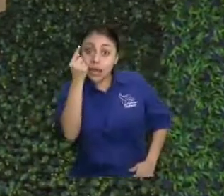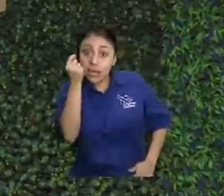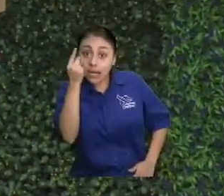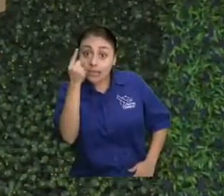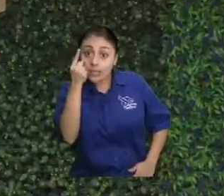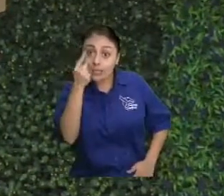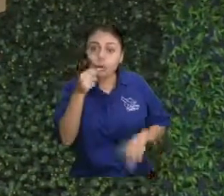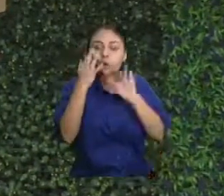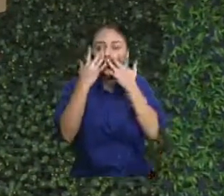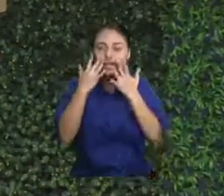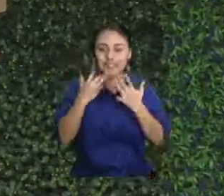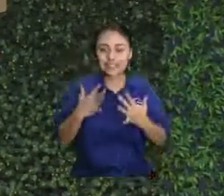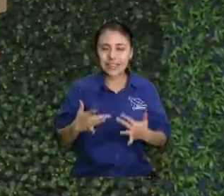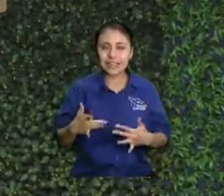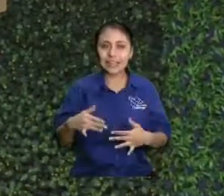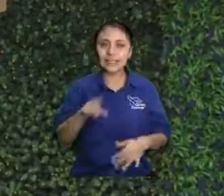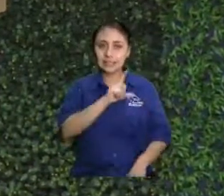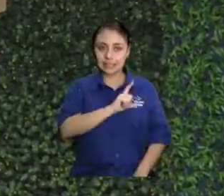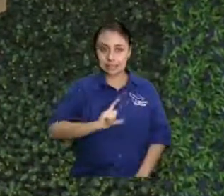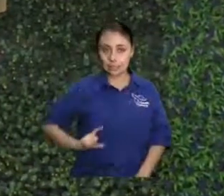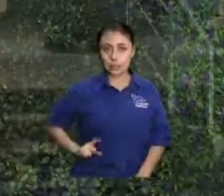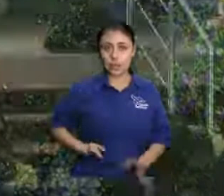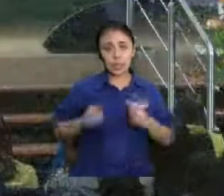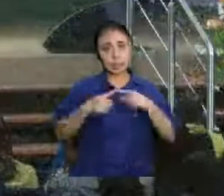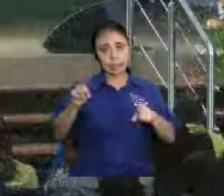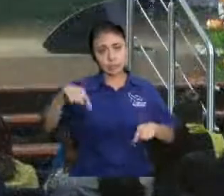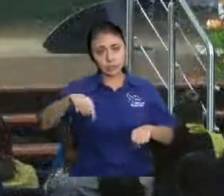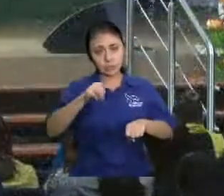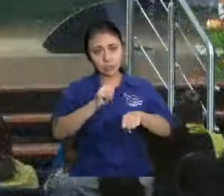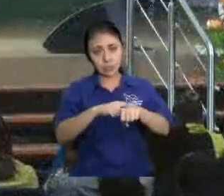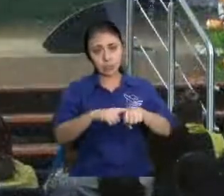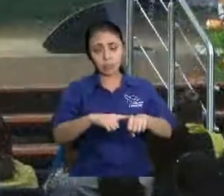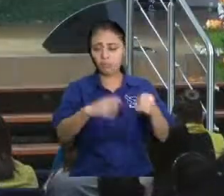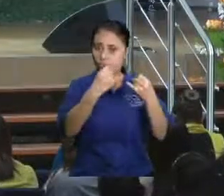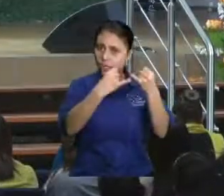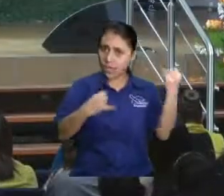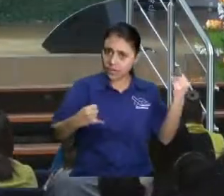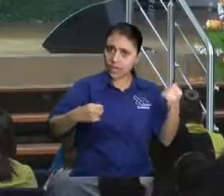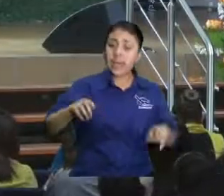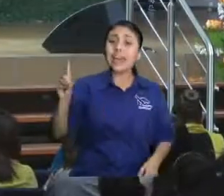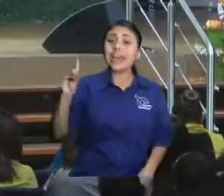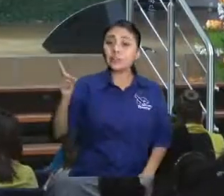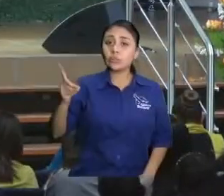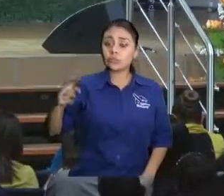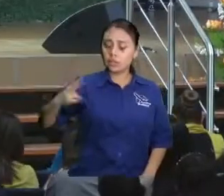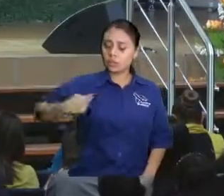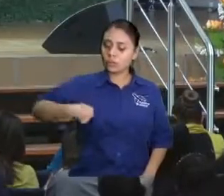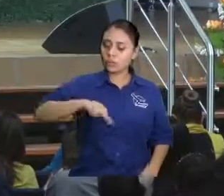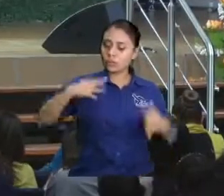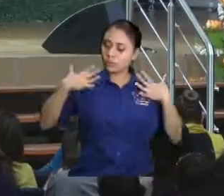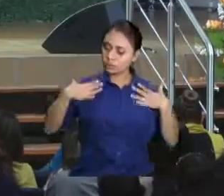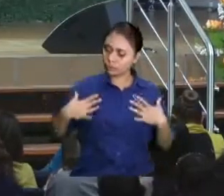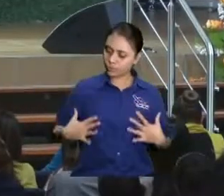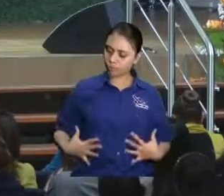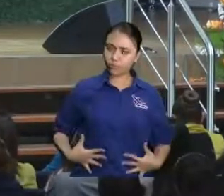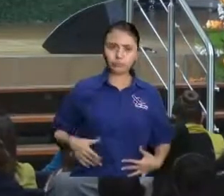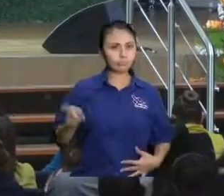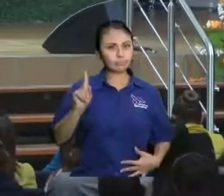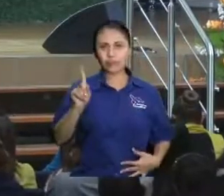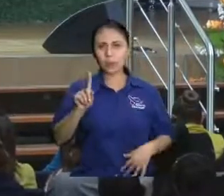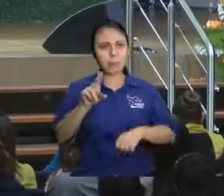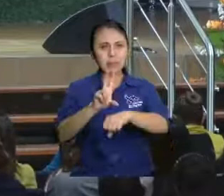Pero entonces estamos en un tiempo final en donde nuestras vestiduras no deberíamos de permitir que se